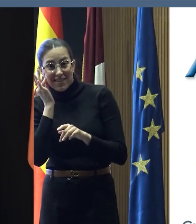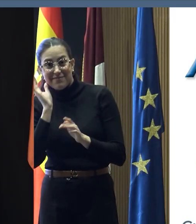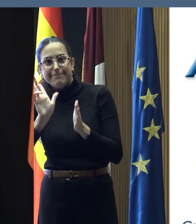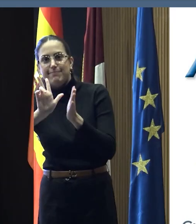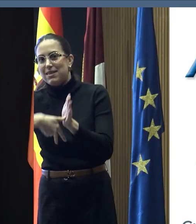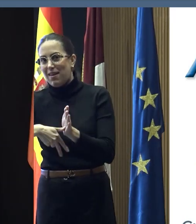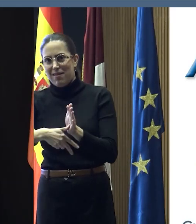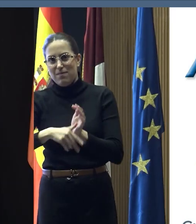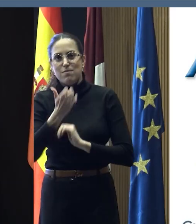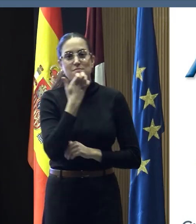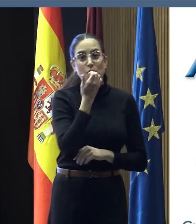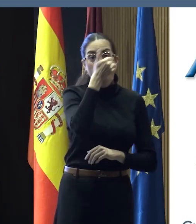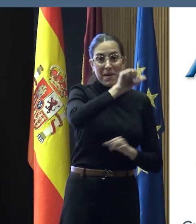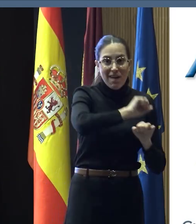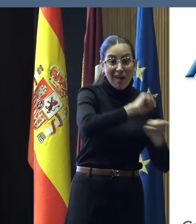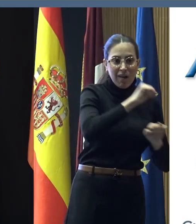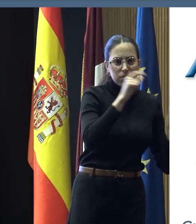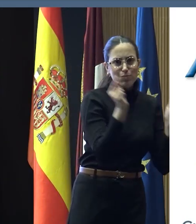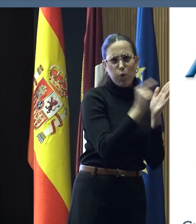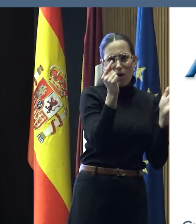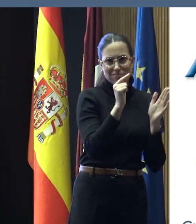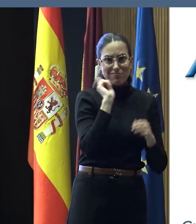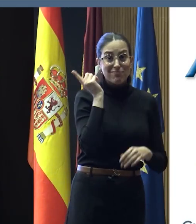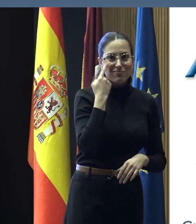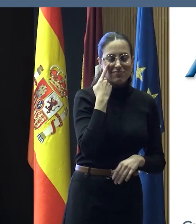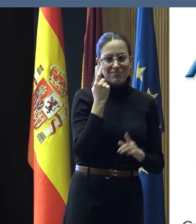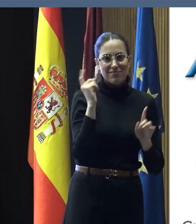El infarto en la mujer llega con unas